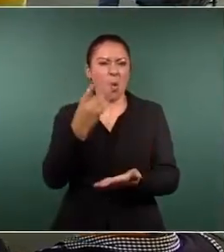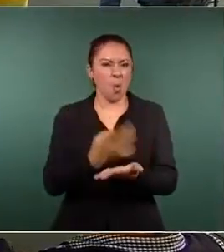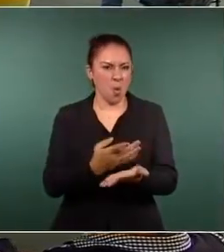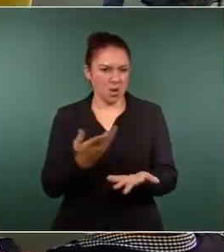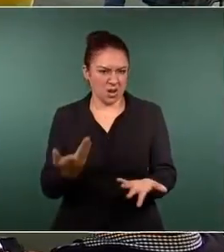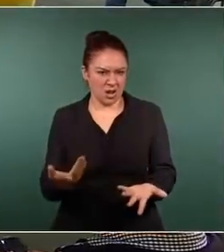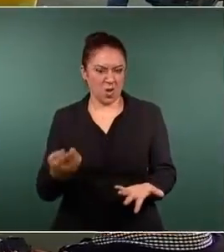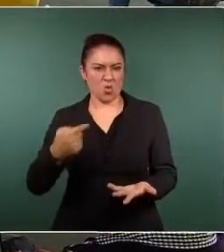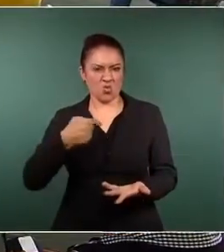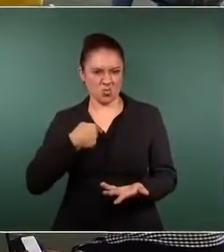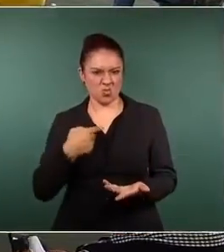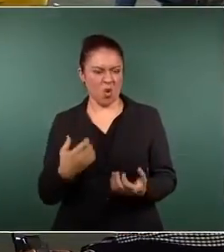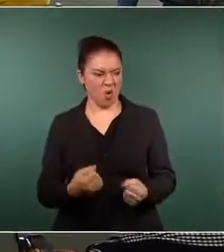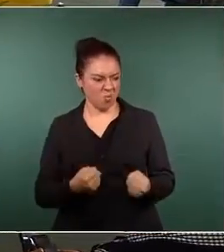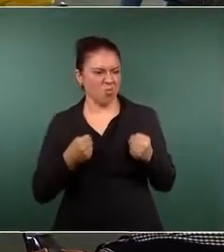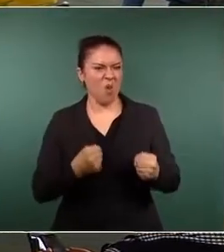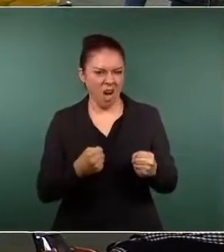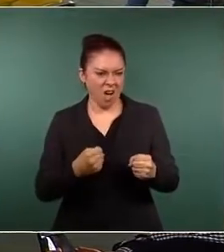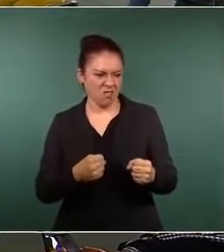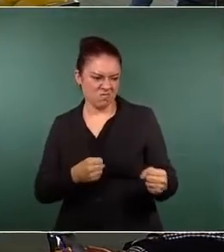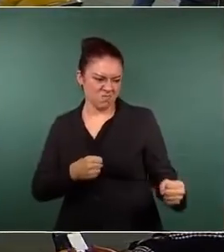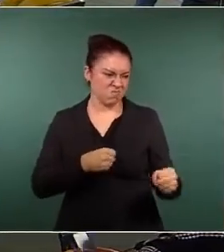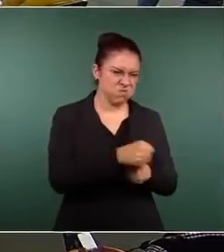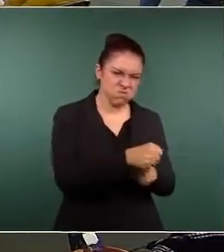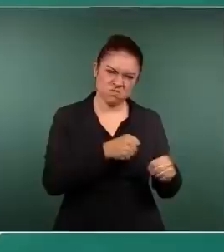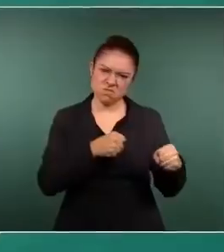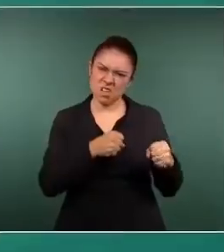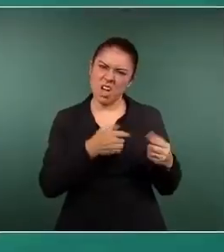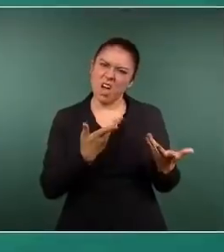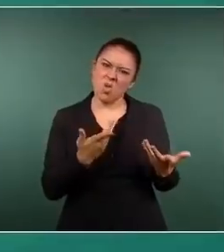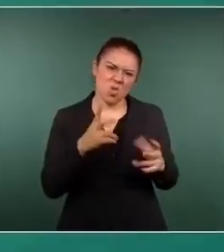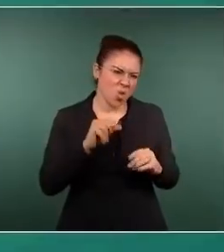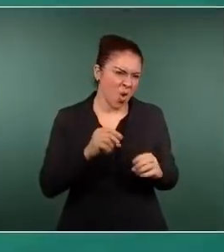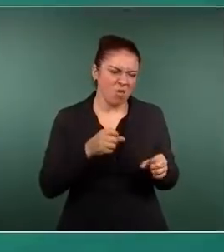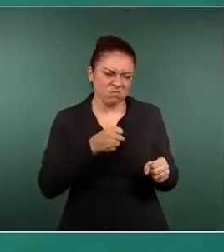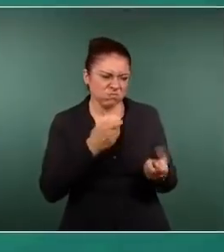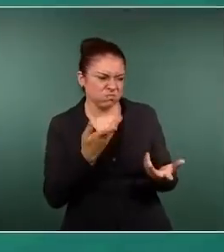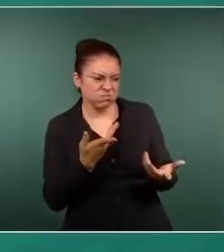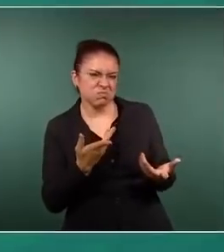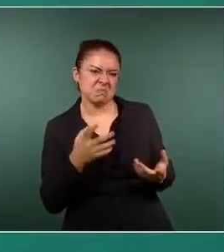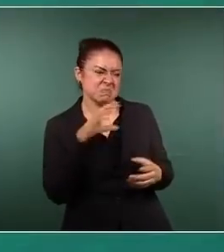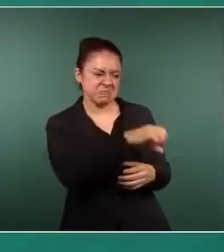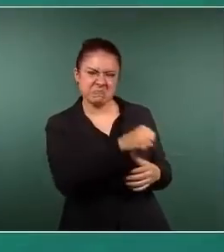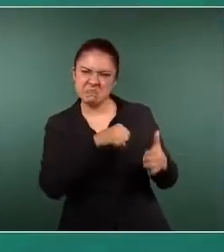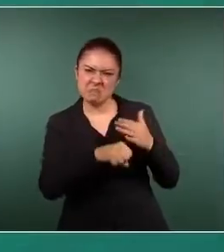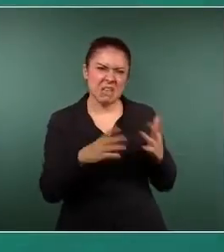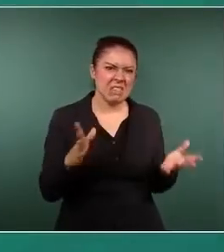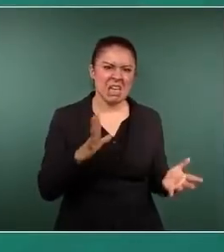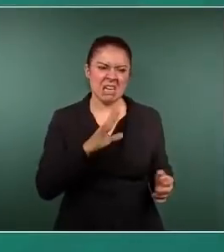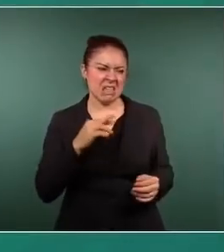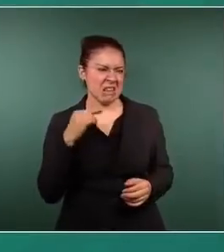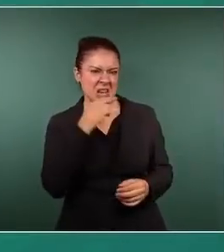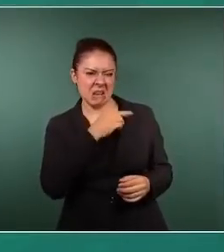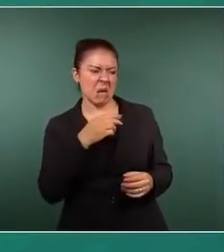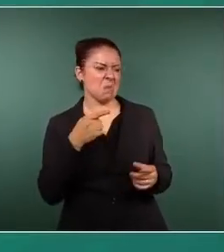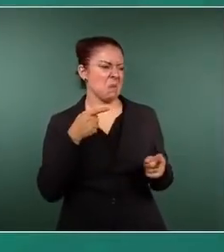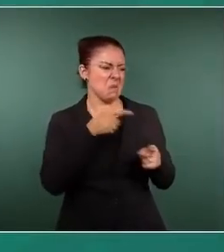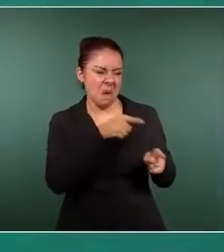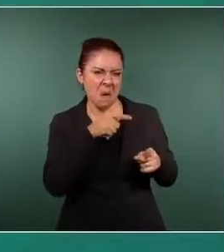con el uso de la fuerza se iba a resolver el problema